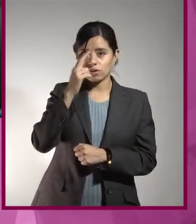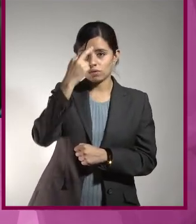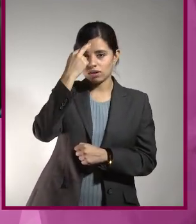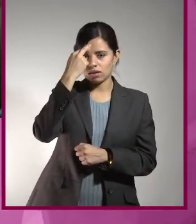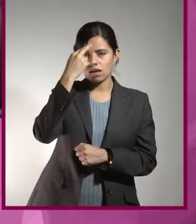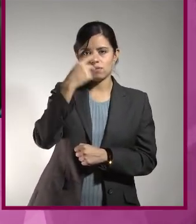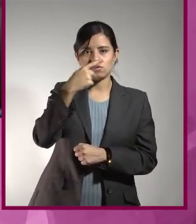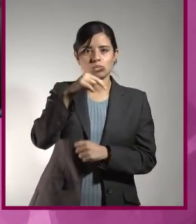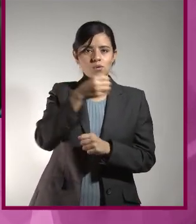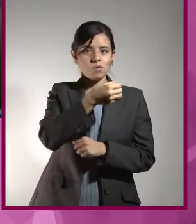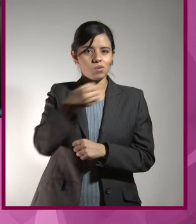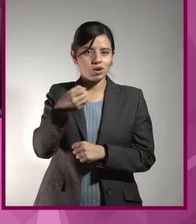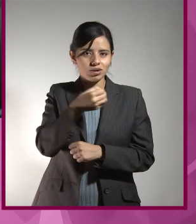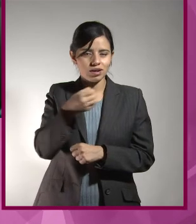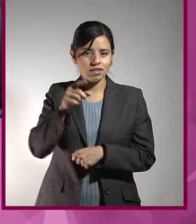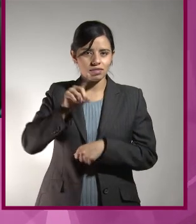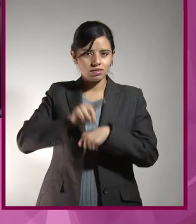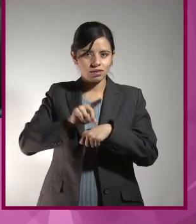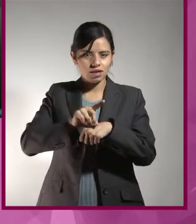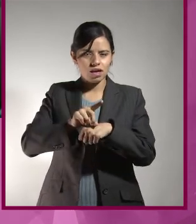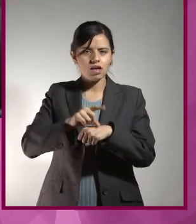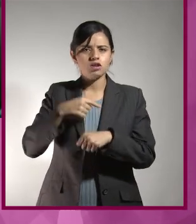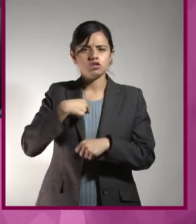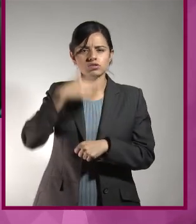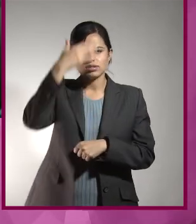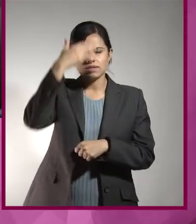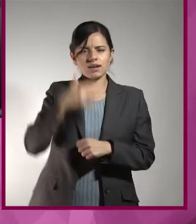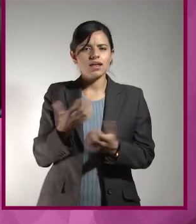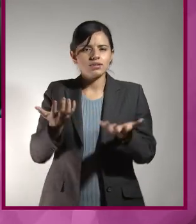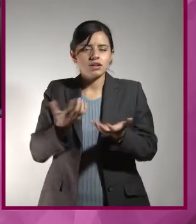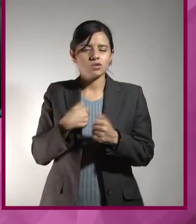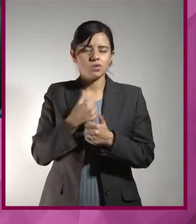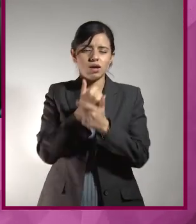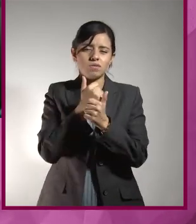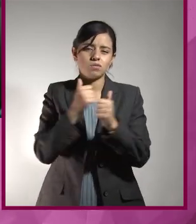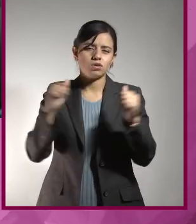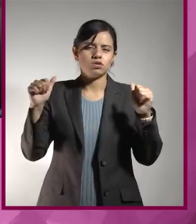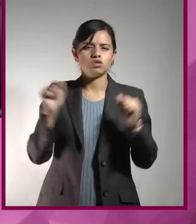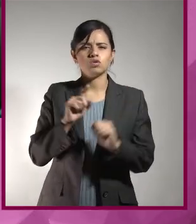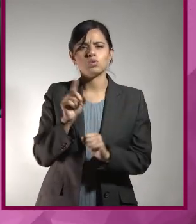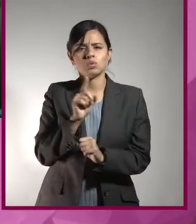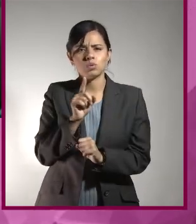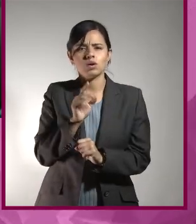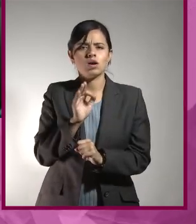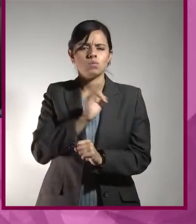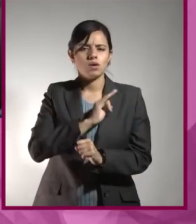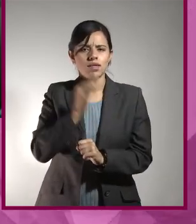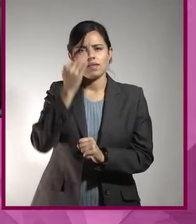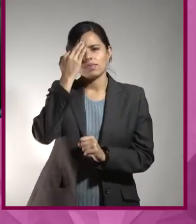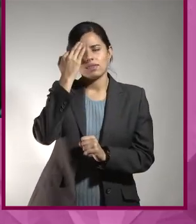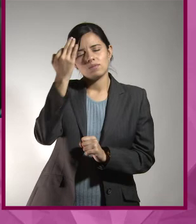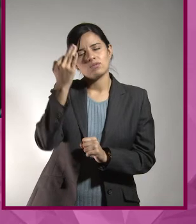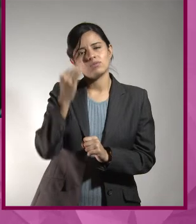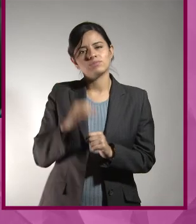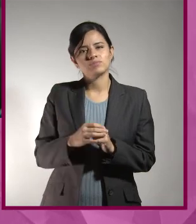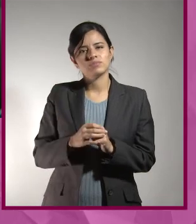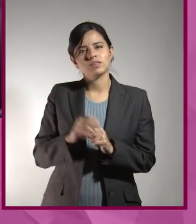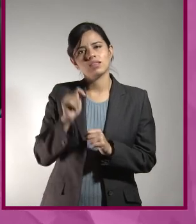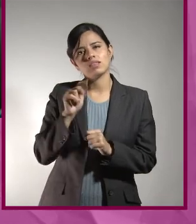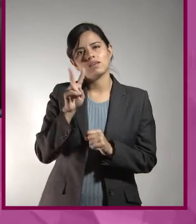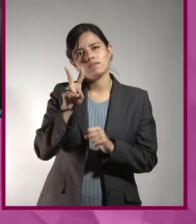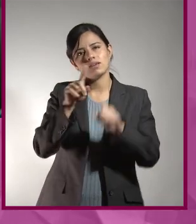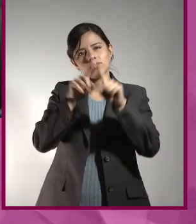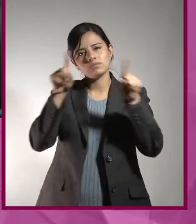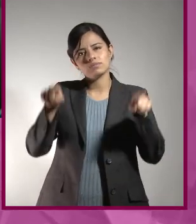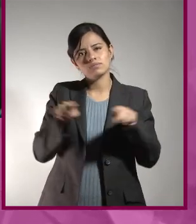de organizar tu día para saber qué hacer, para no aburrirte, para no pasar el tiempo frente a